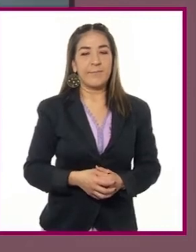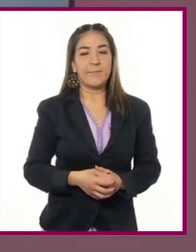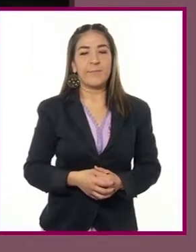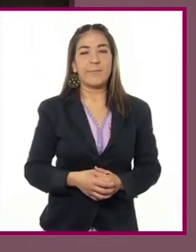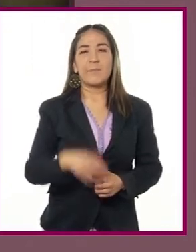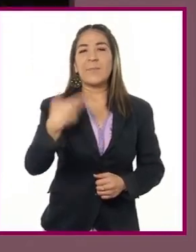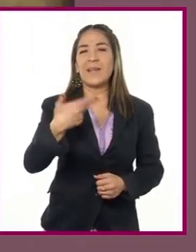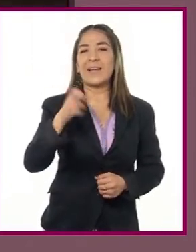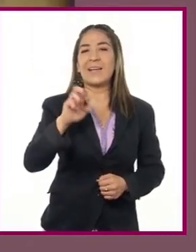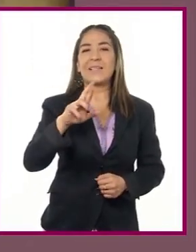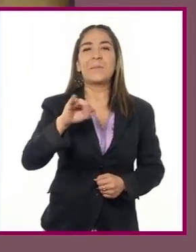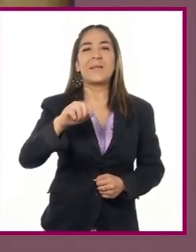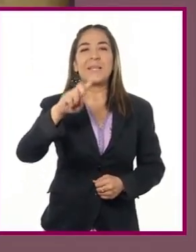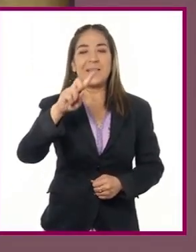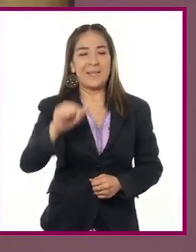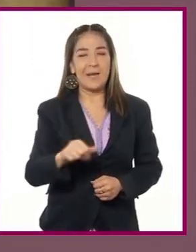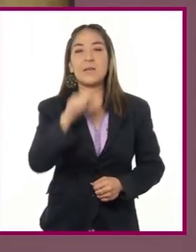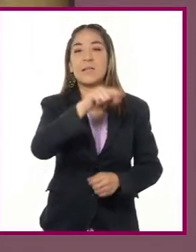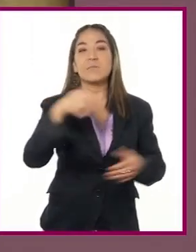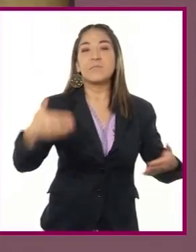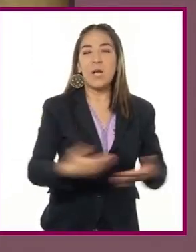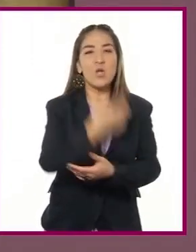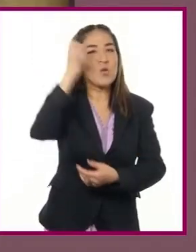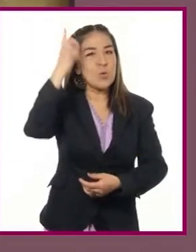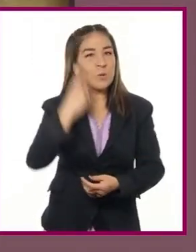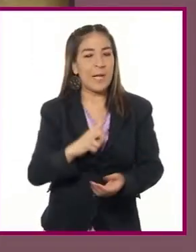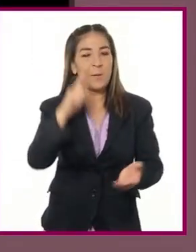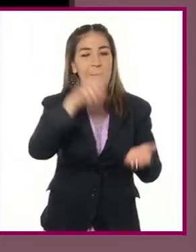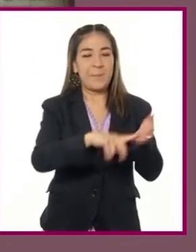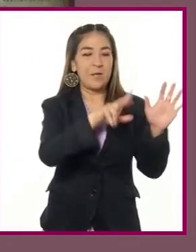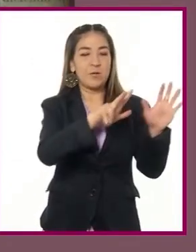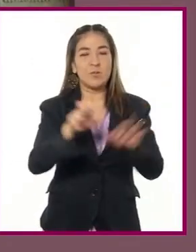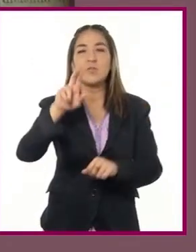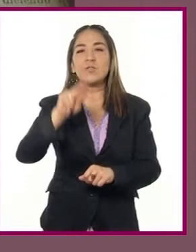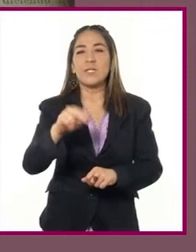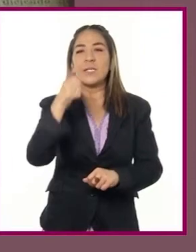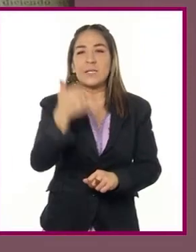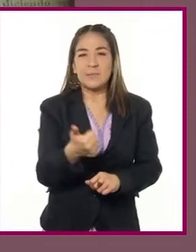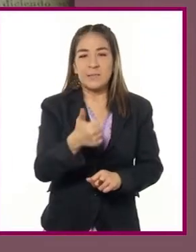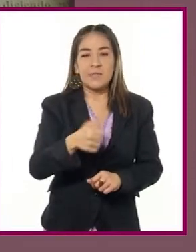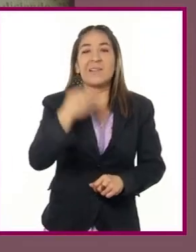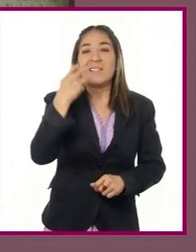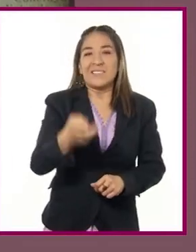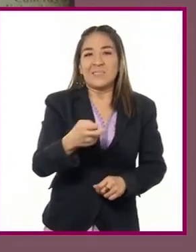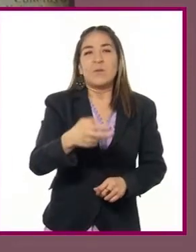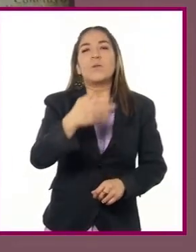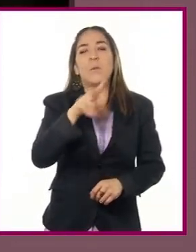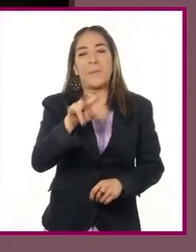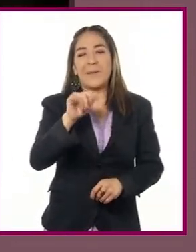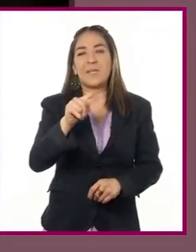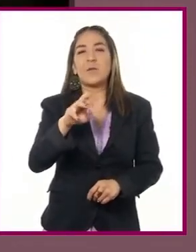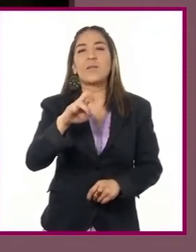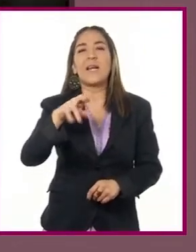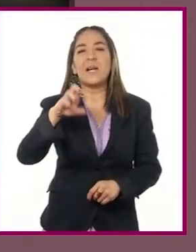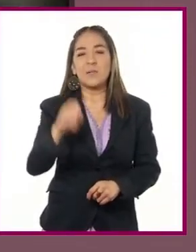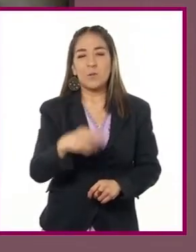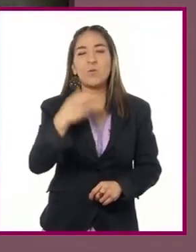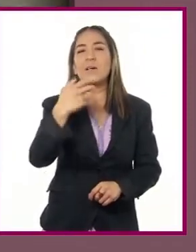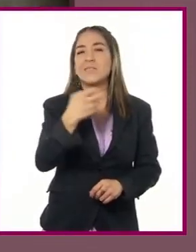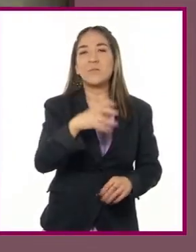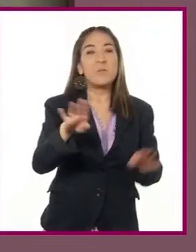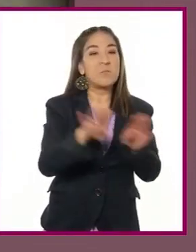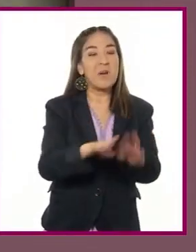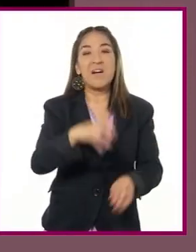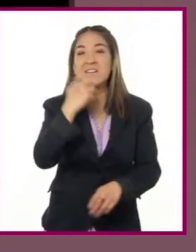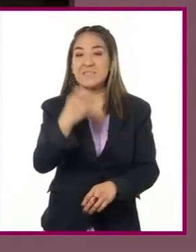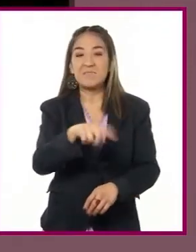Ermila Galindo nació en Durango en 1886. Tras la caída de Victoriano Huerta, es elegida como